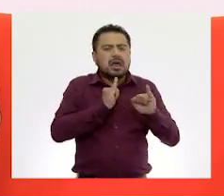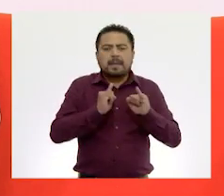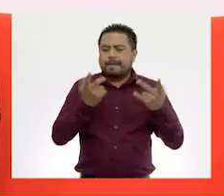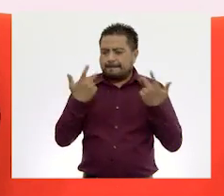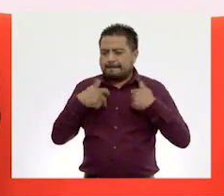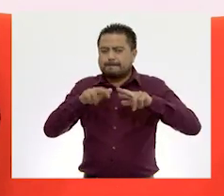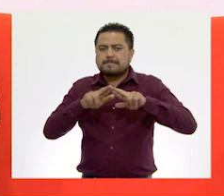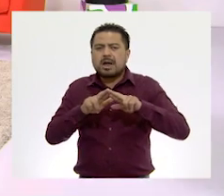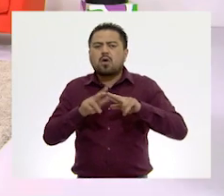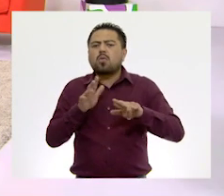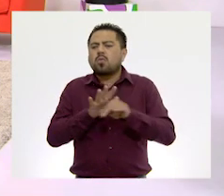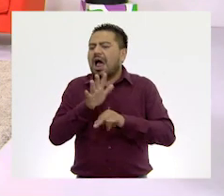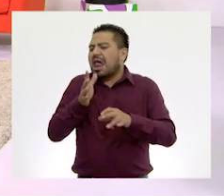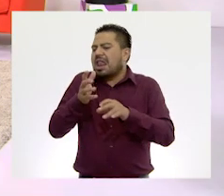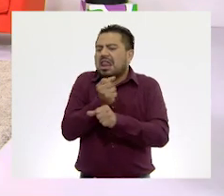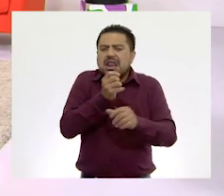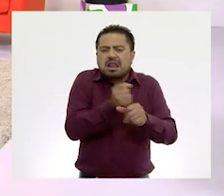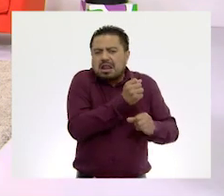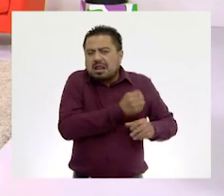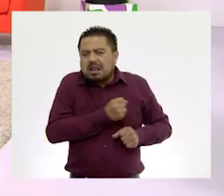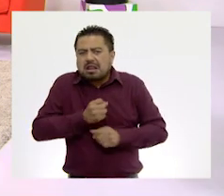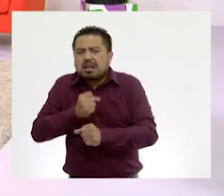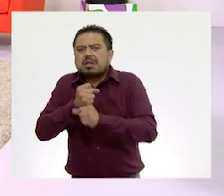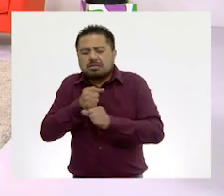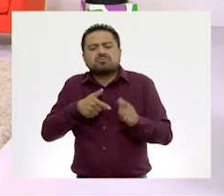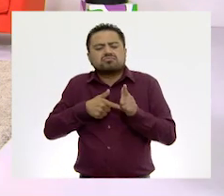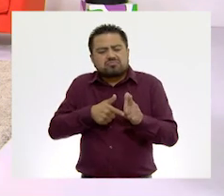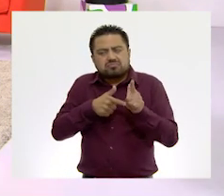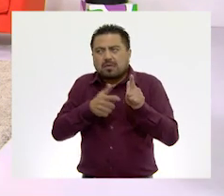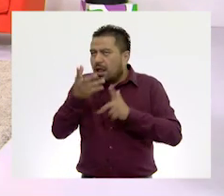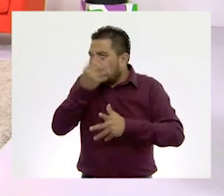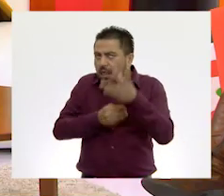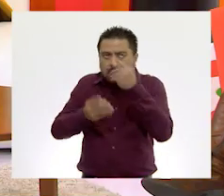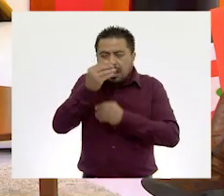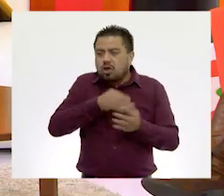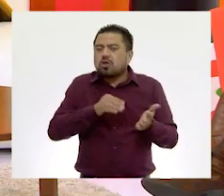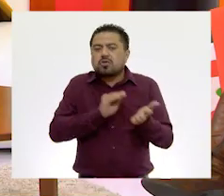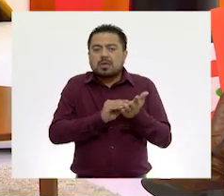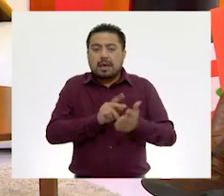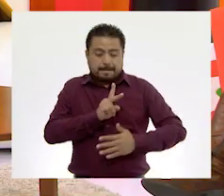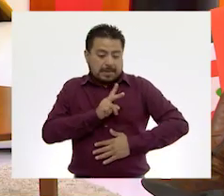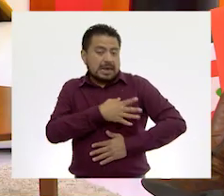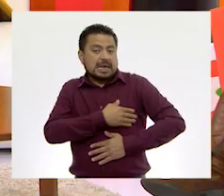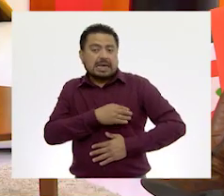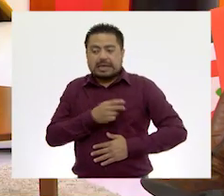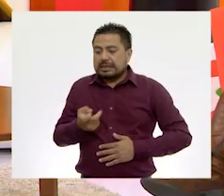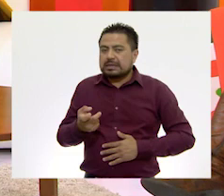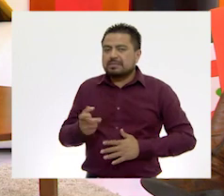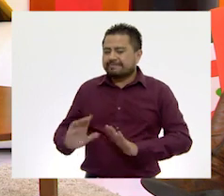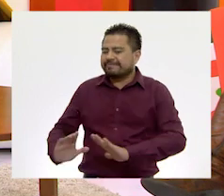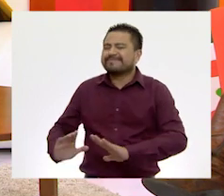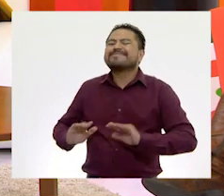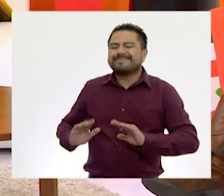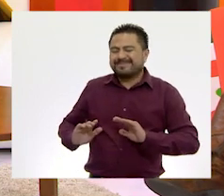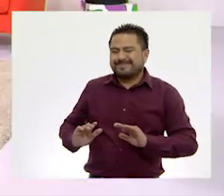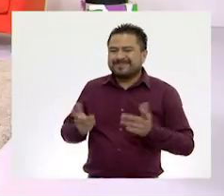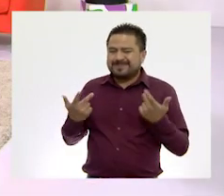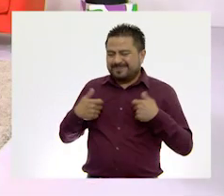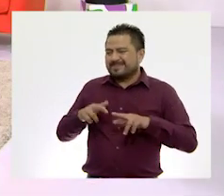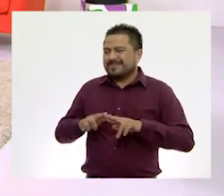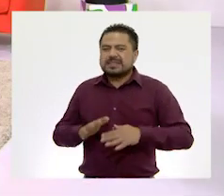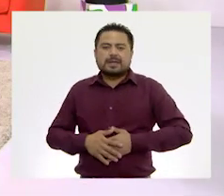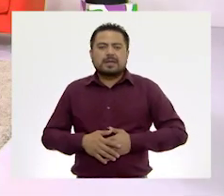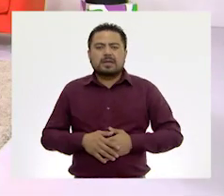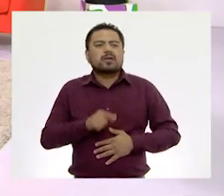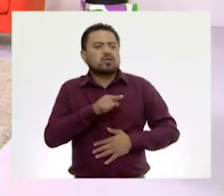maestra, cualquier seña, cualquier duda, seguimos aprendiendo hasta el día de hoy y mi hija pues es mi maestra. Claro. ¿Y